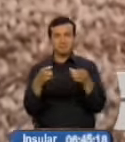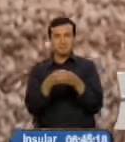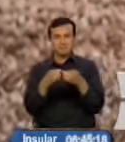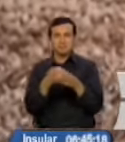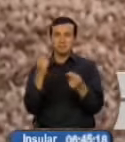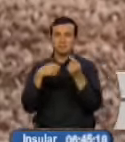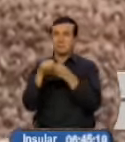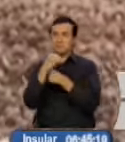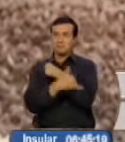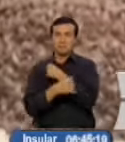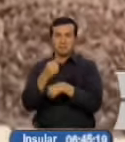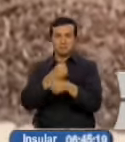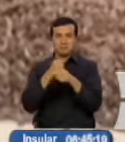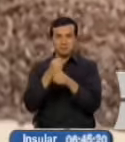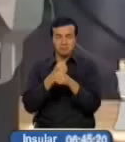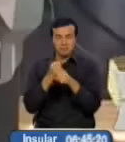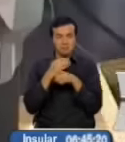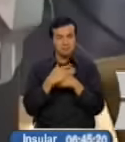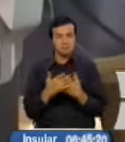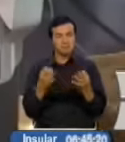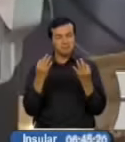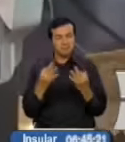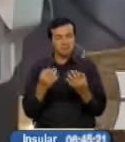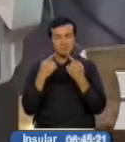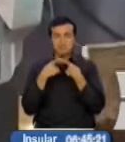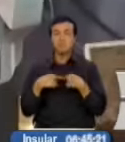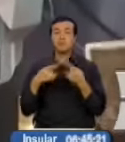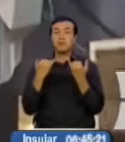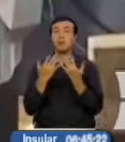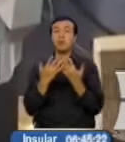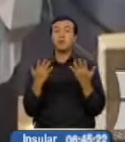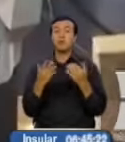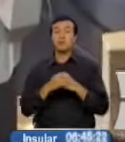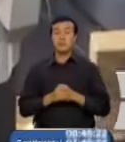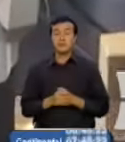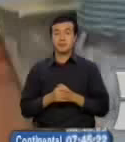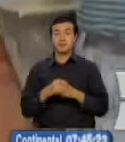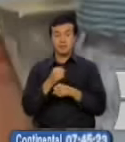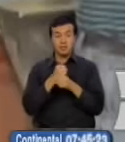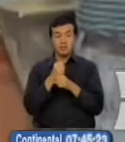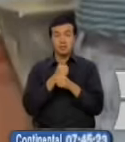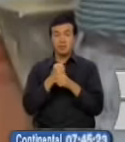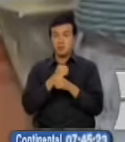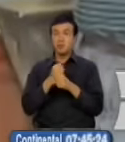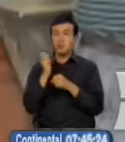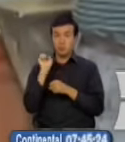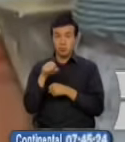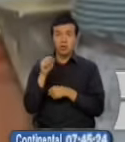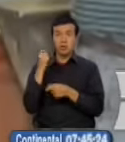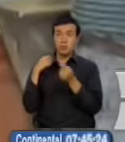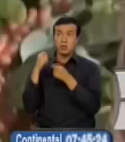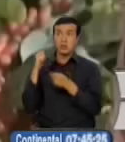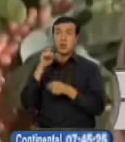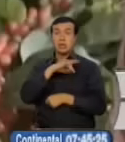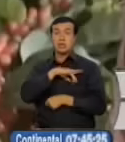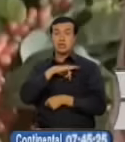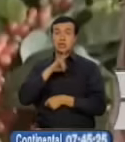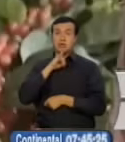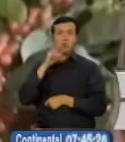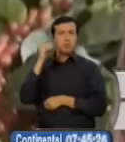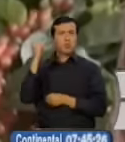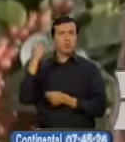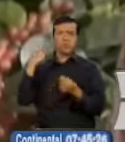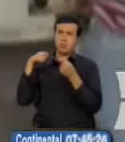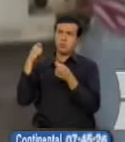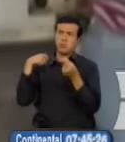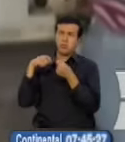de Exportadores de Café, ANECAFÉ. Informó además que actualmente este producto se ubica con éxito en mercados de Chile y Estados Unidos,